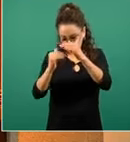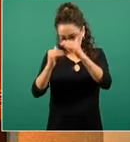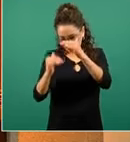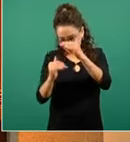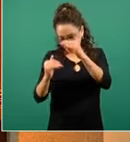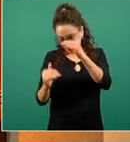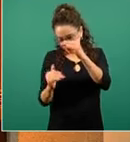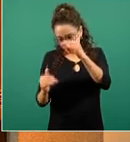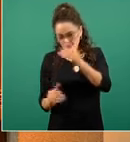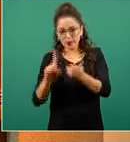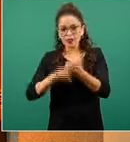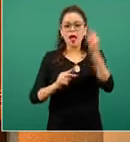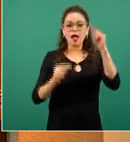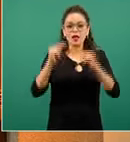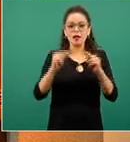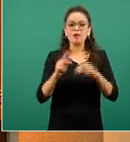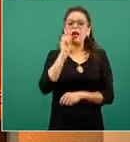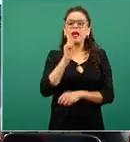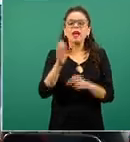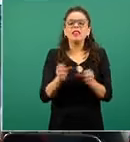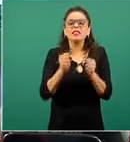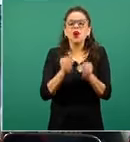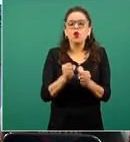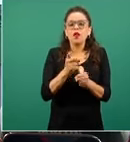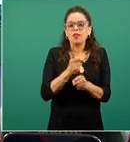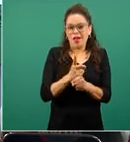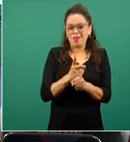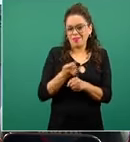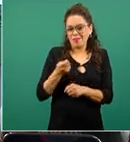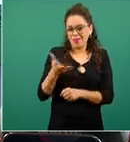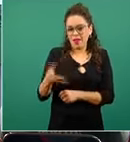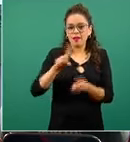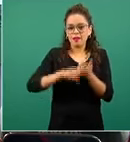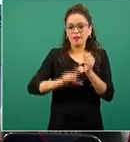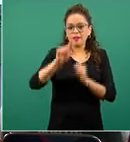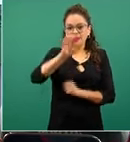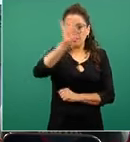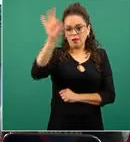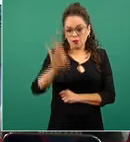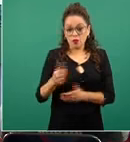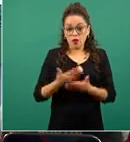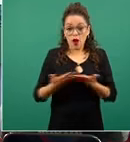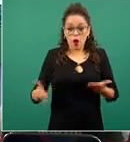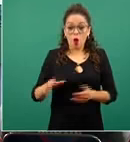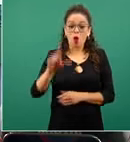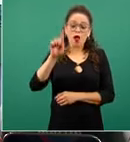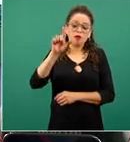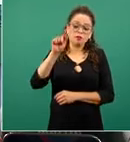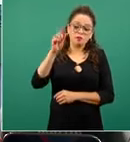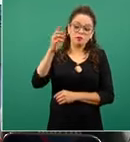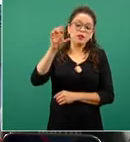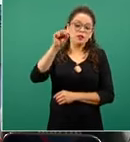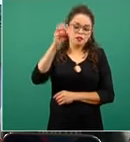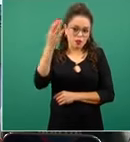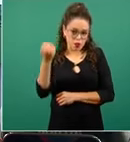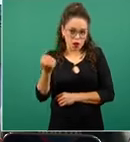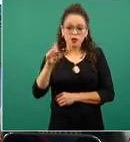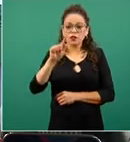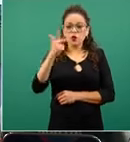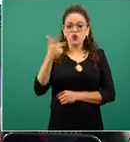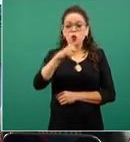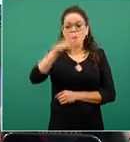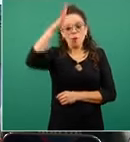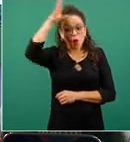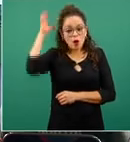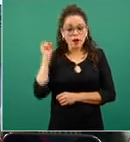este nivel de seguridad que es el 70%, está ya en un 79%, vemos un 78% en Morelos y un